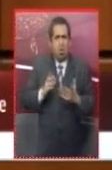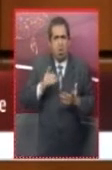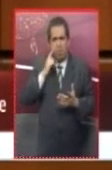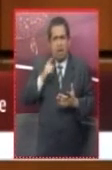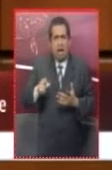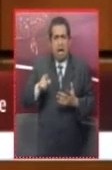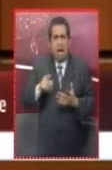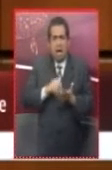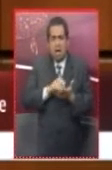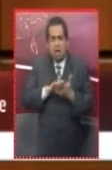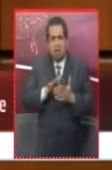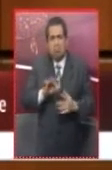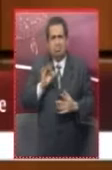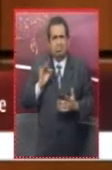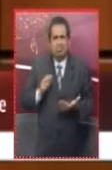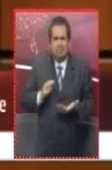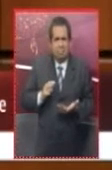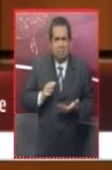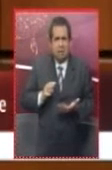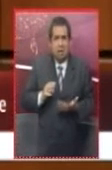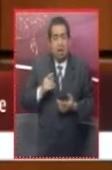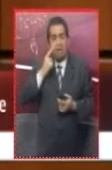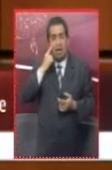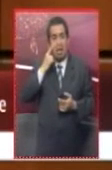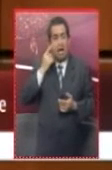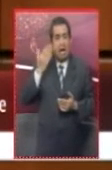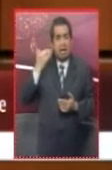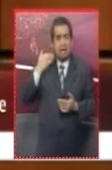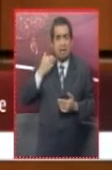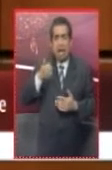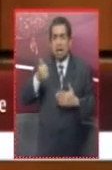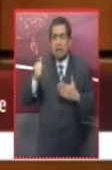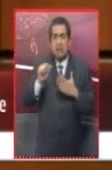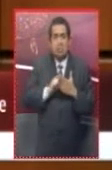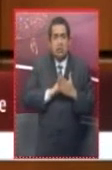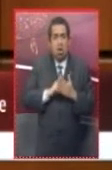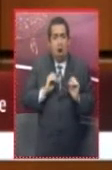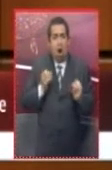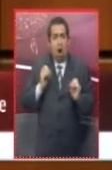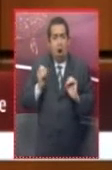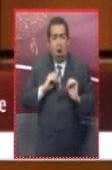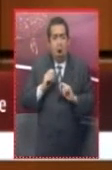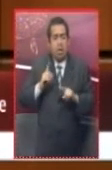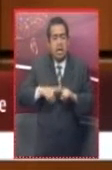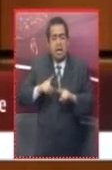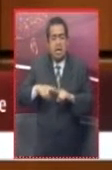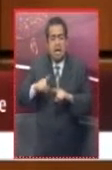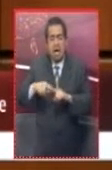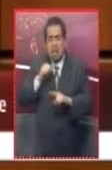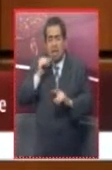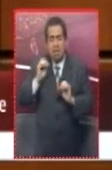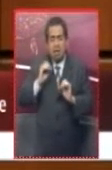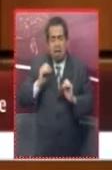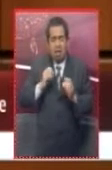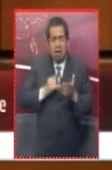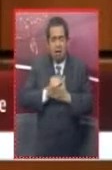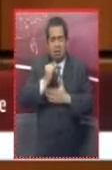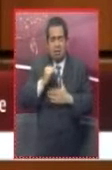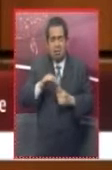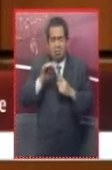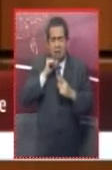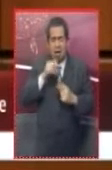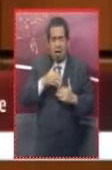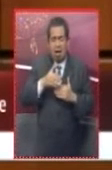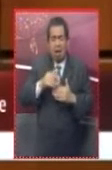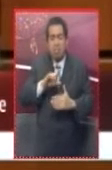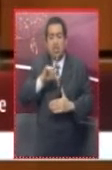su nombramiento, ya que por un lado el Ejecutivo dejó pasar más de